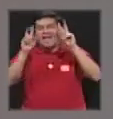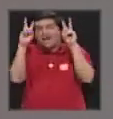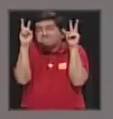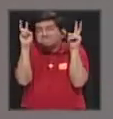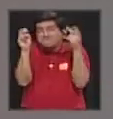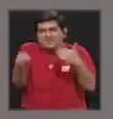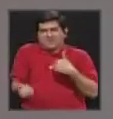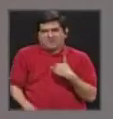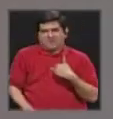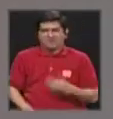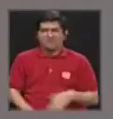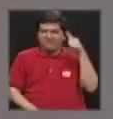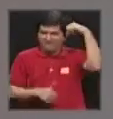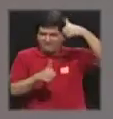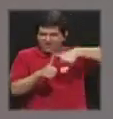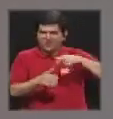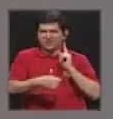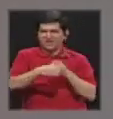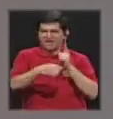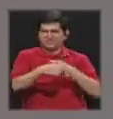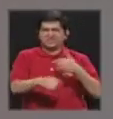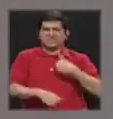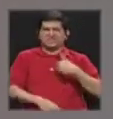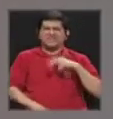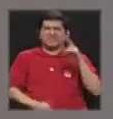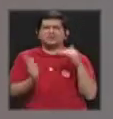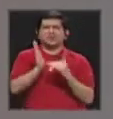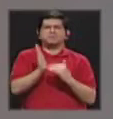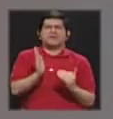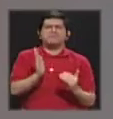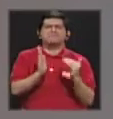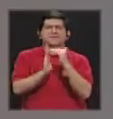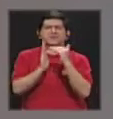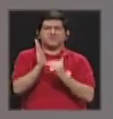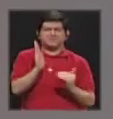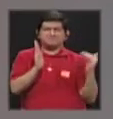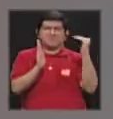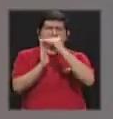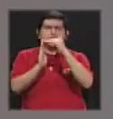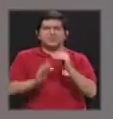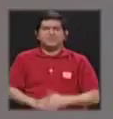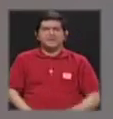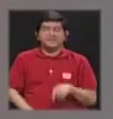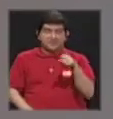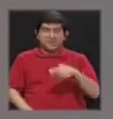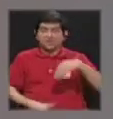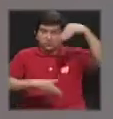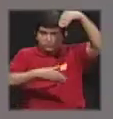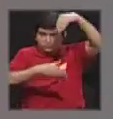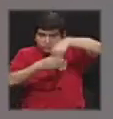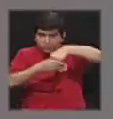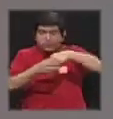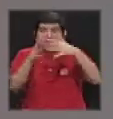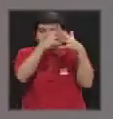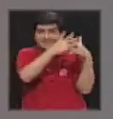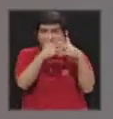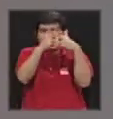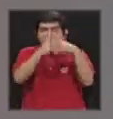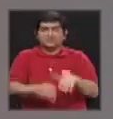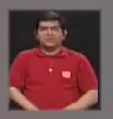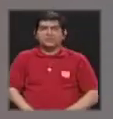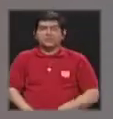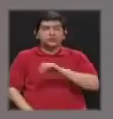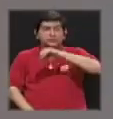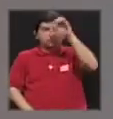comillas, que tenemos. Recordemos que China tiene más de 2,000 millones de millones en el tesoro de los Estados Unidos, ganando